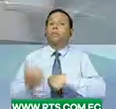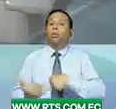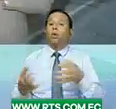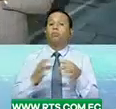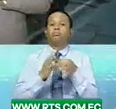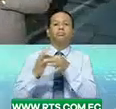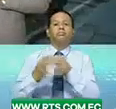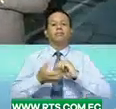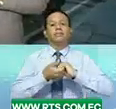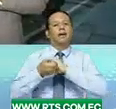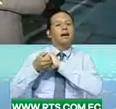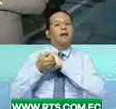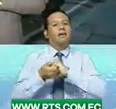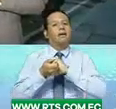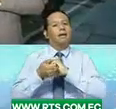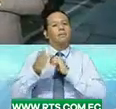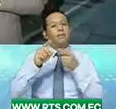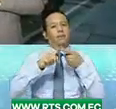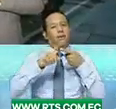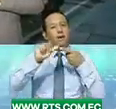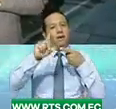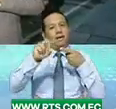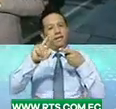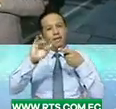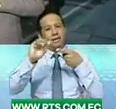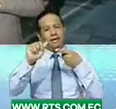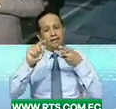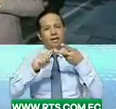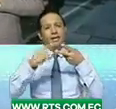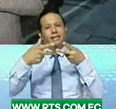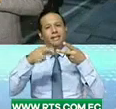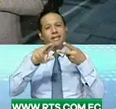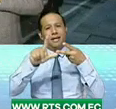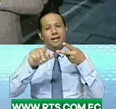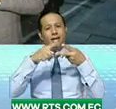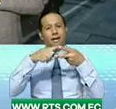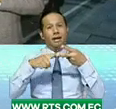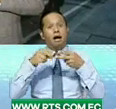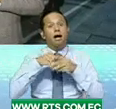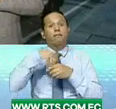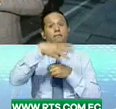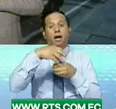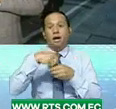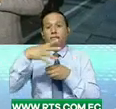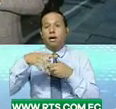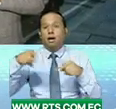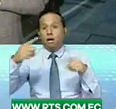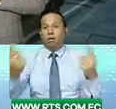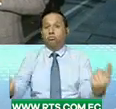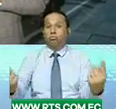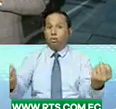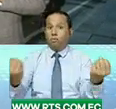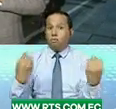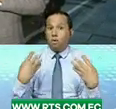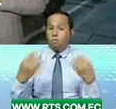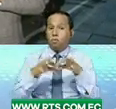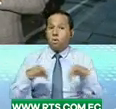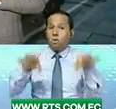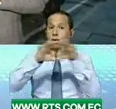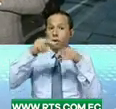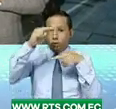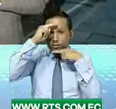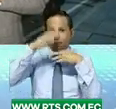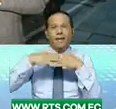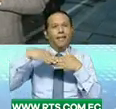saludamos a nuestros compañeros Adriana Peralta y Charlie Pisa, quienes se encuentran en exteriores y nos tienen importantes noticias.